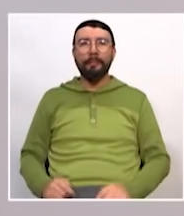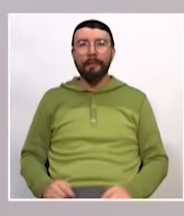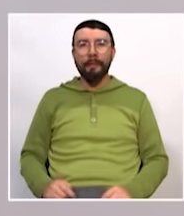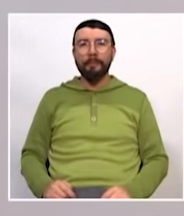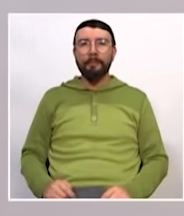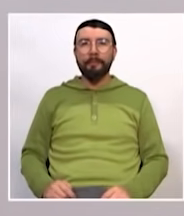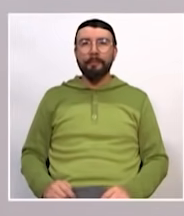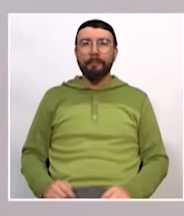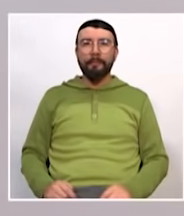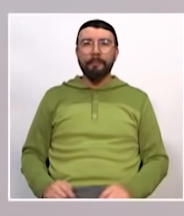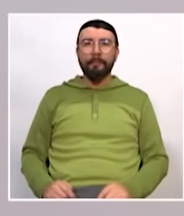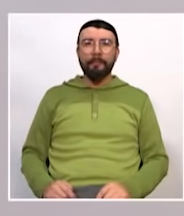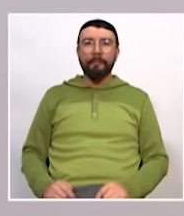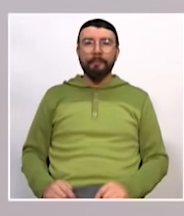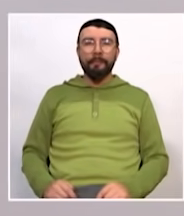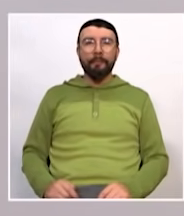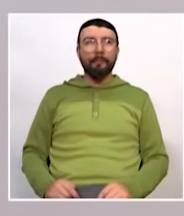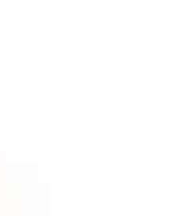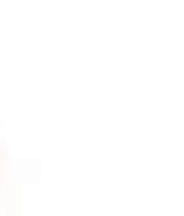vital